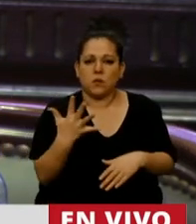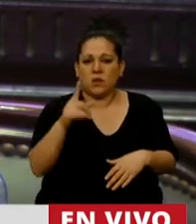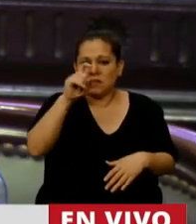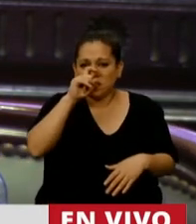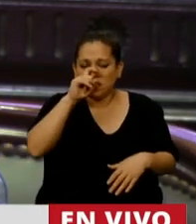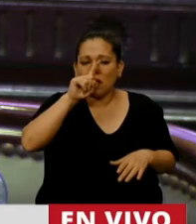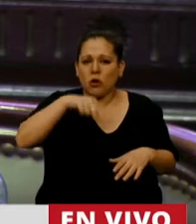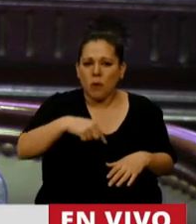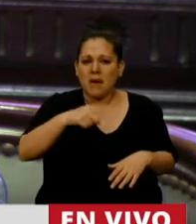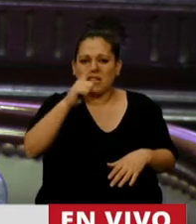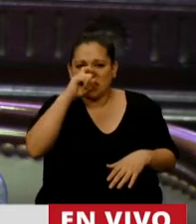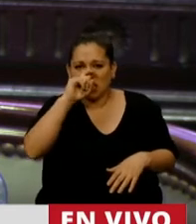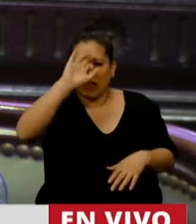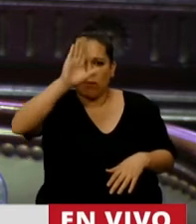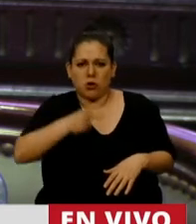57.7% en términos reales.